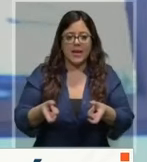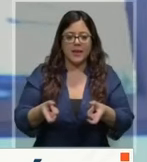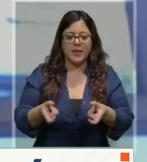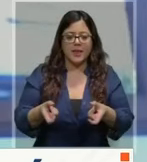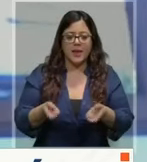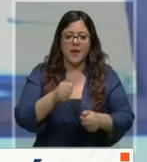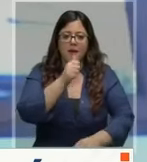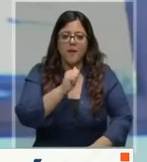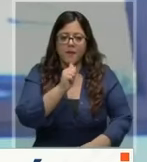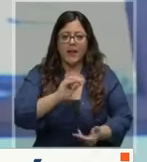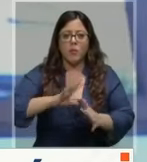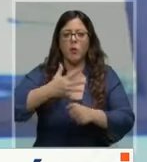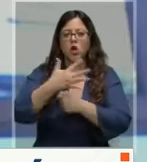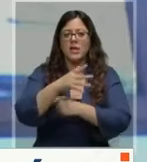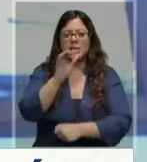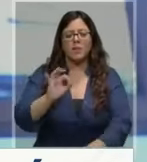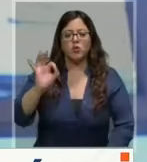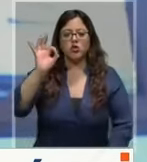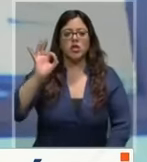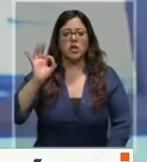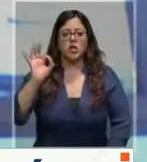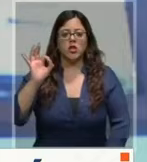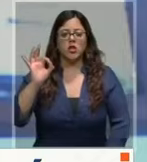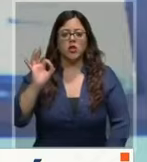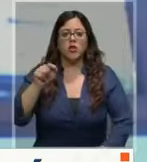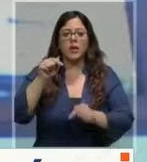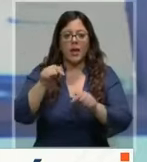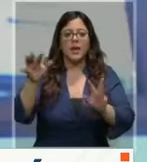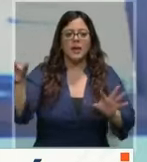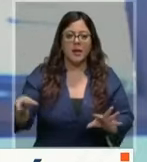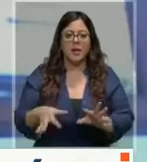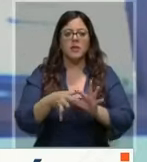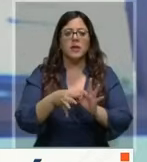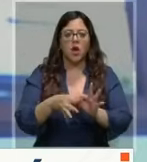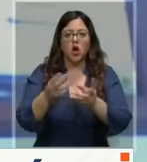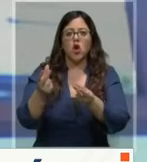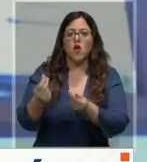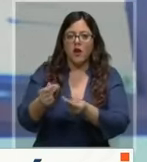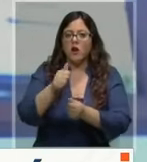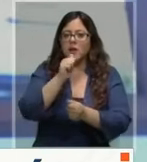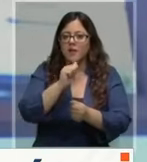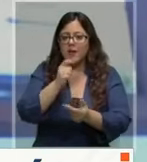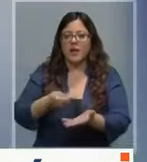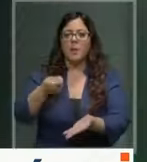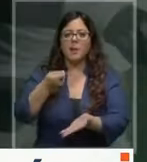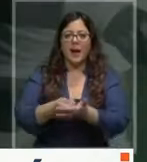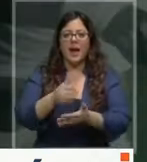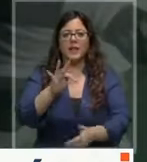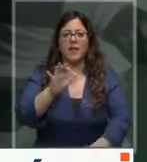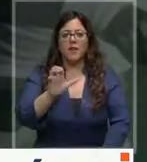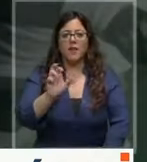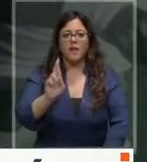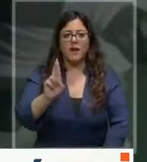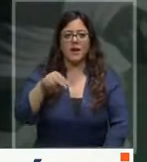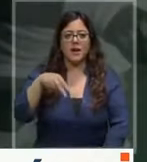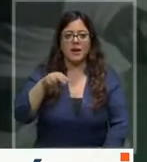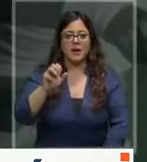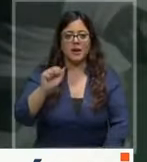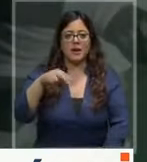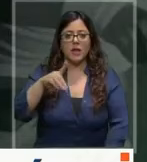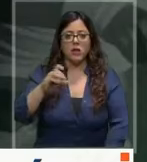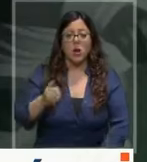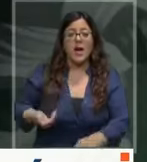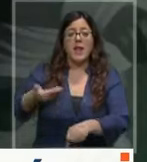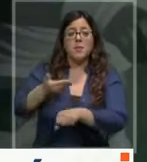faltar más o menos el 15% que es relacionado con los montos que falta por pagar de parte de Fernando. Solicitamos a Leonardo